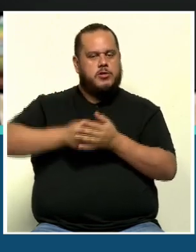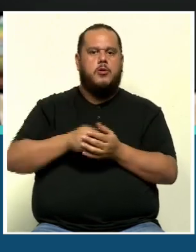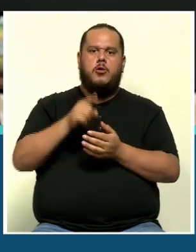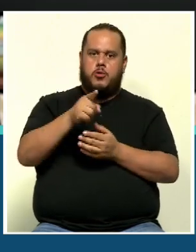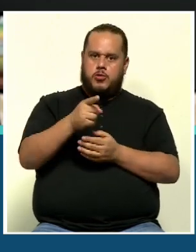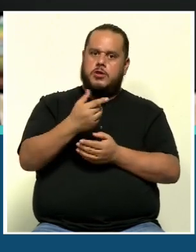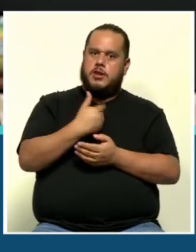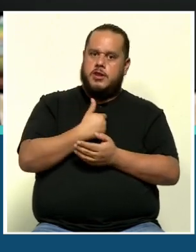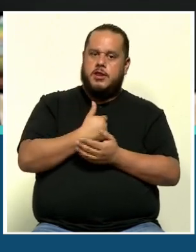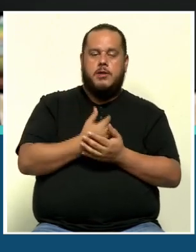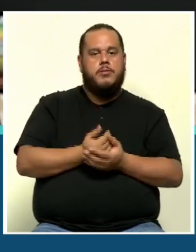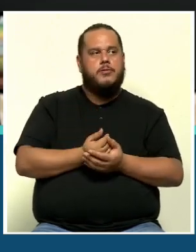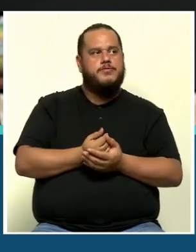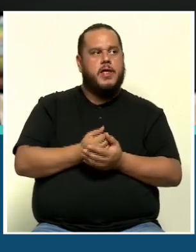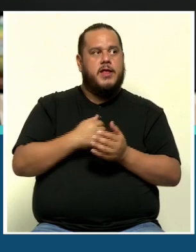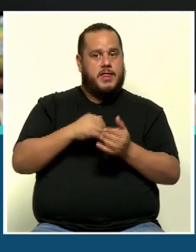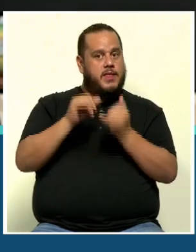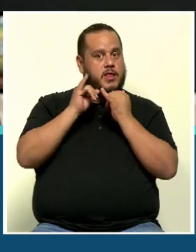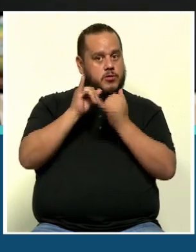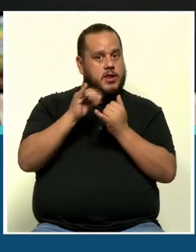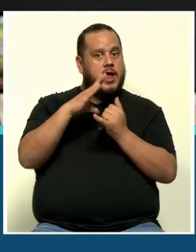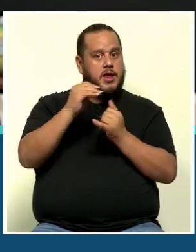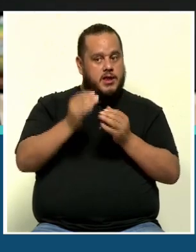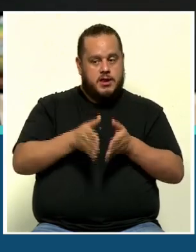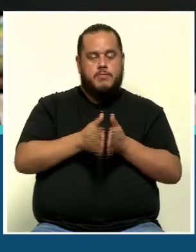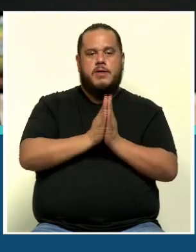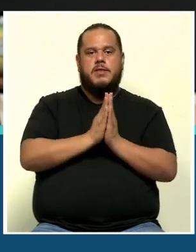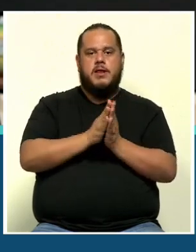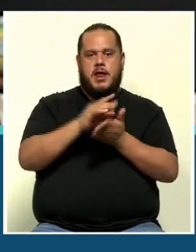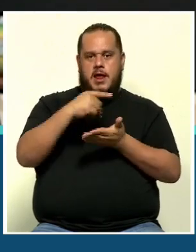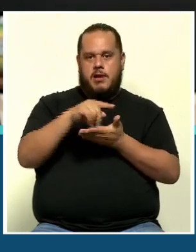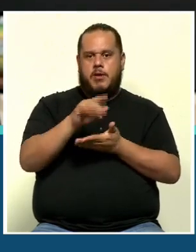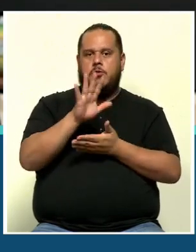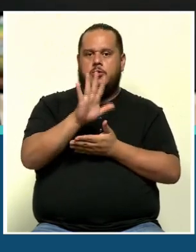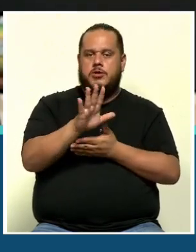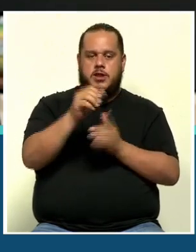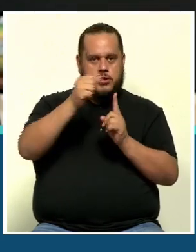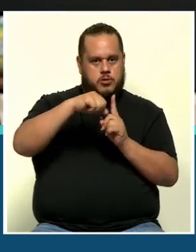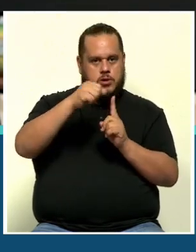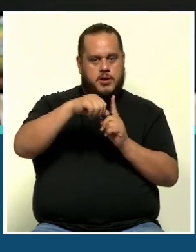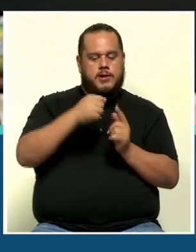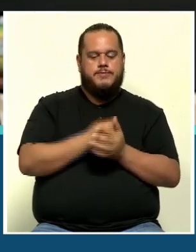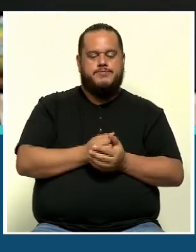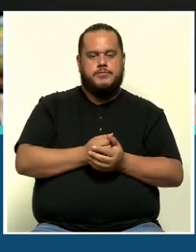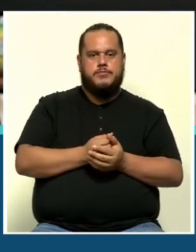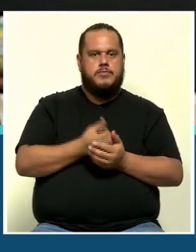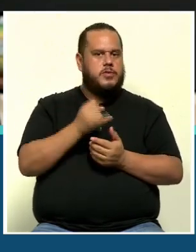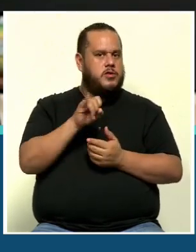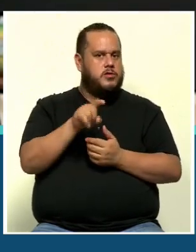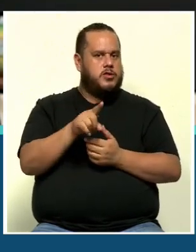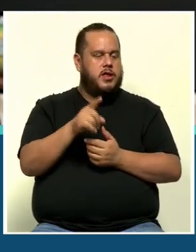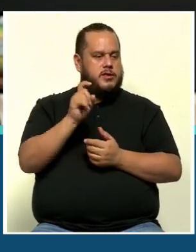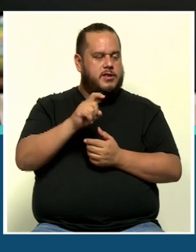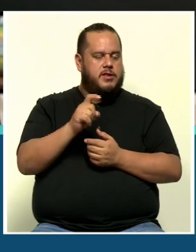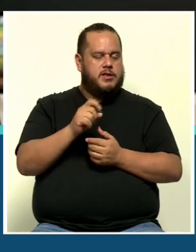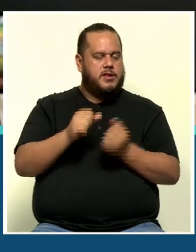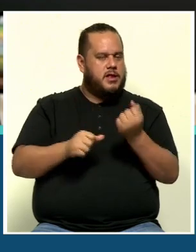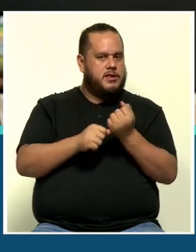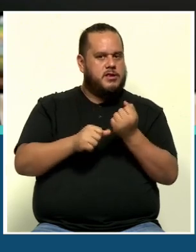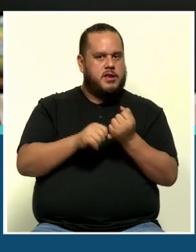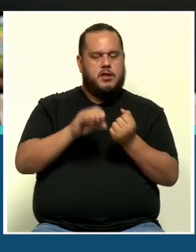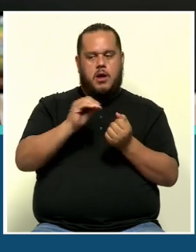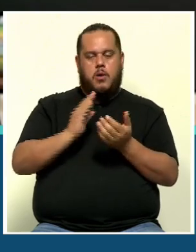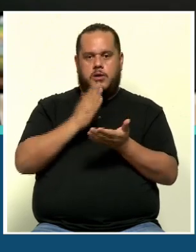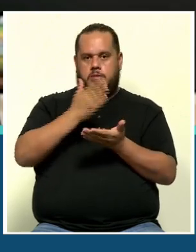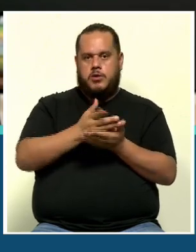tiempo de denunciar y solicitar el pago de su aguinaldo. Si requiere asistencia o